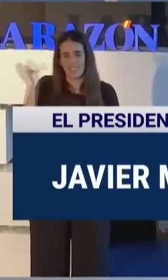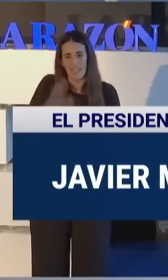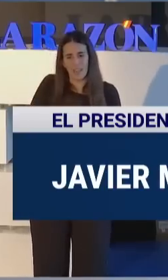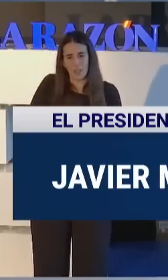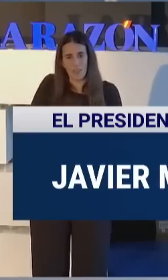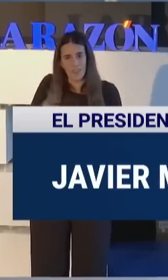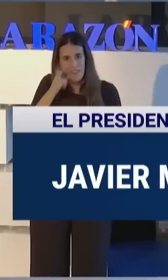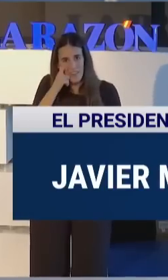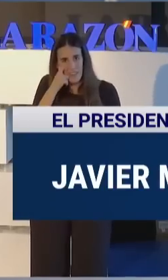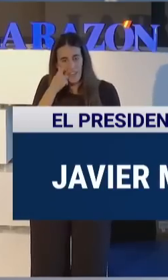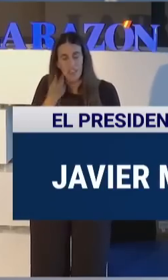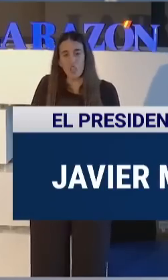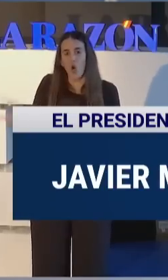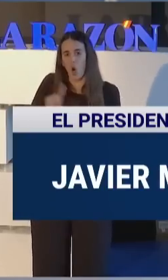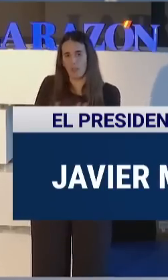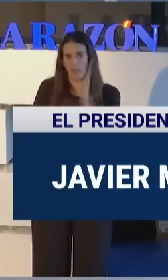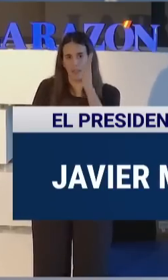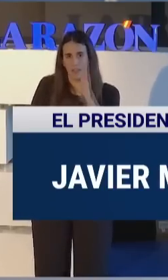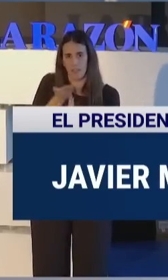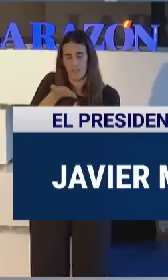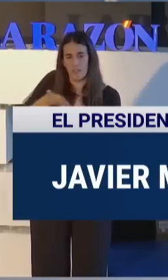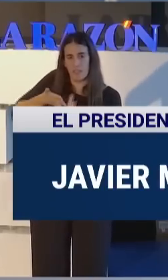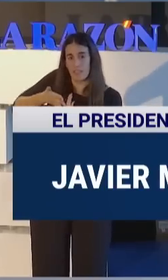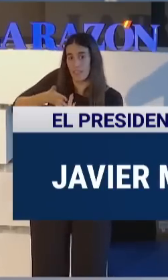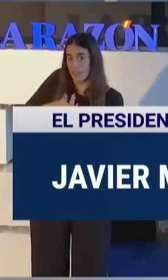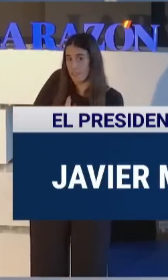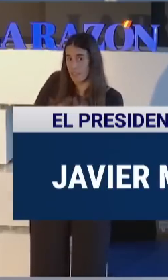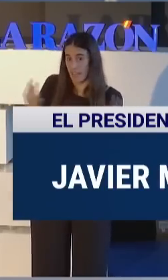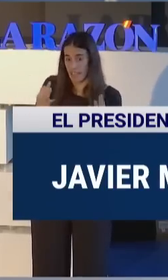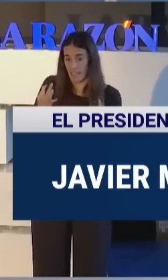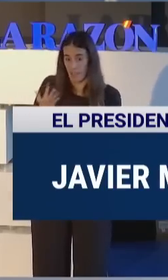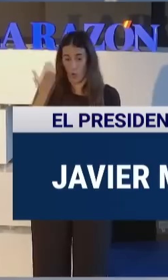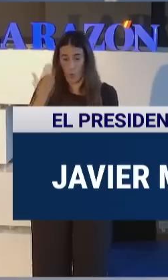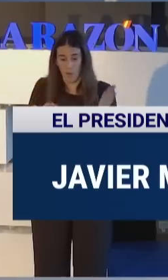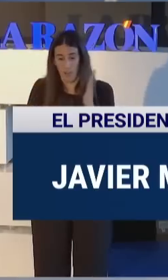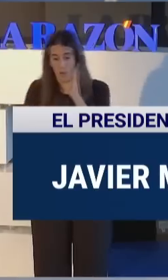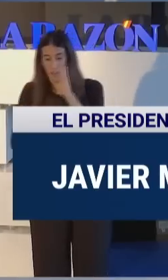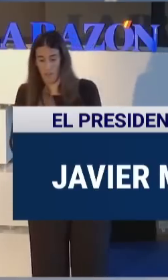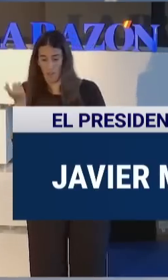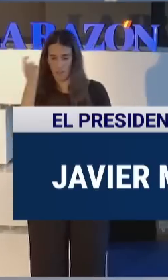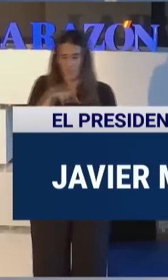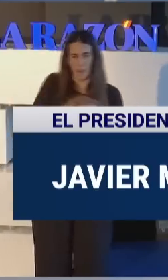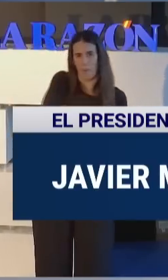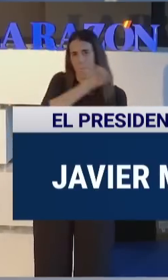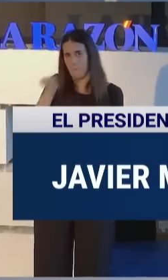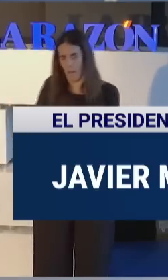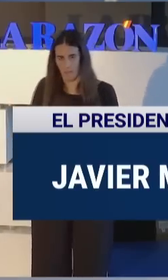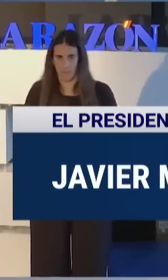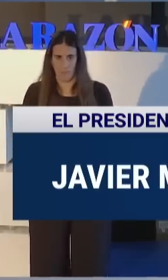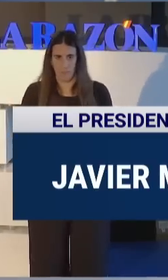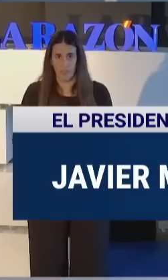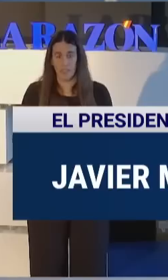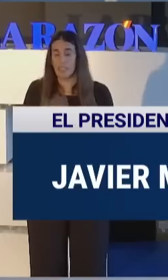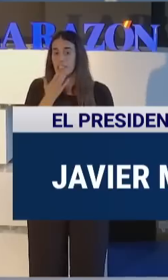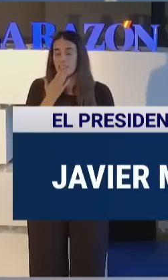reales, digo, con los salarios ganándoles a la inflación, con los salarios ganándole fuerte a lo que